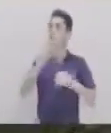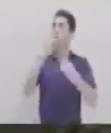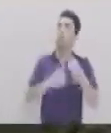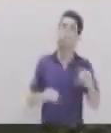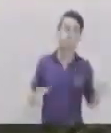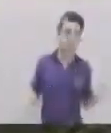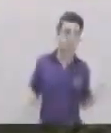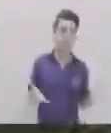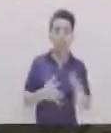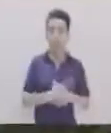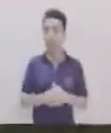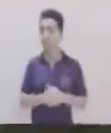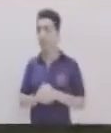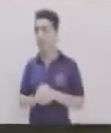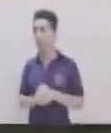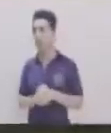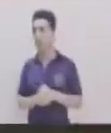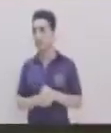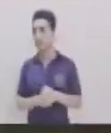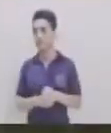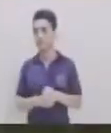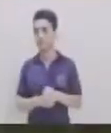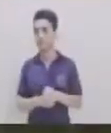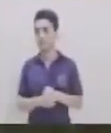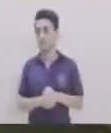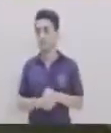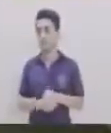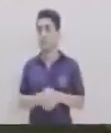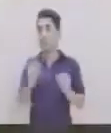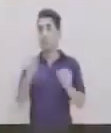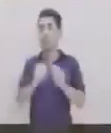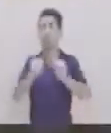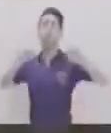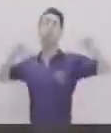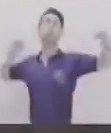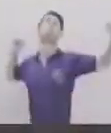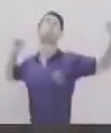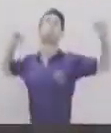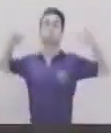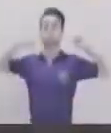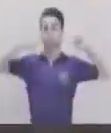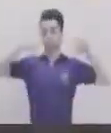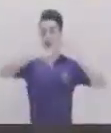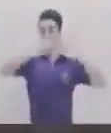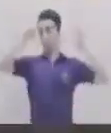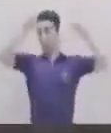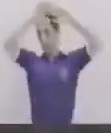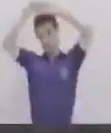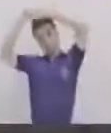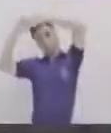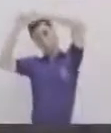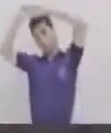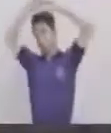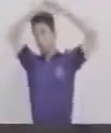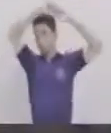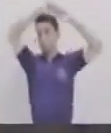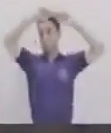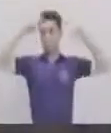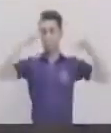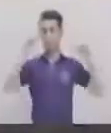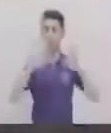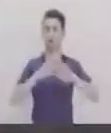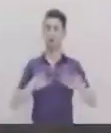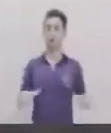a la parte final de la clase, que sería un poquito de estiramiento para volver